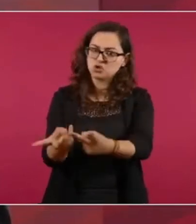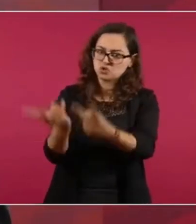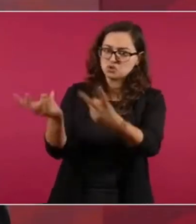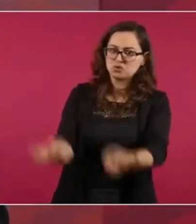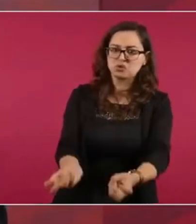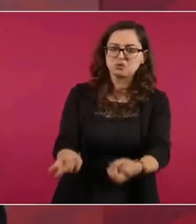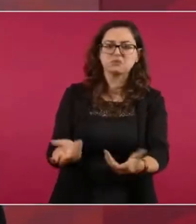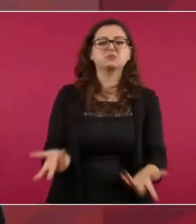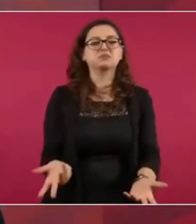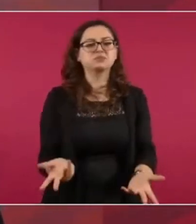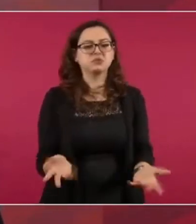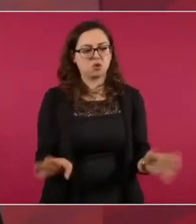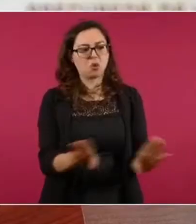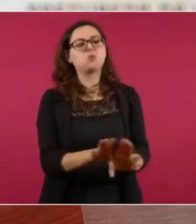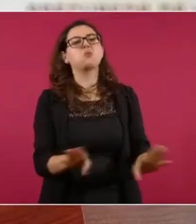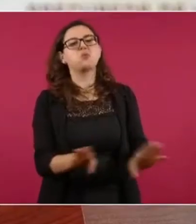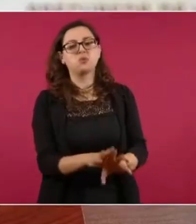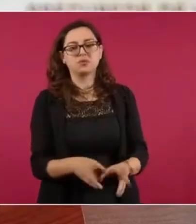Dentro de las hipótesis,